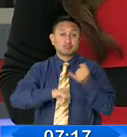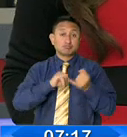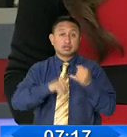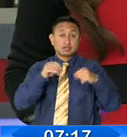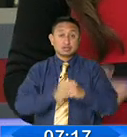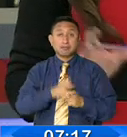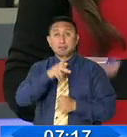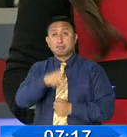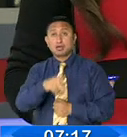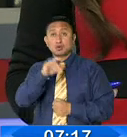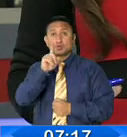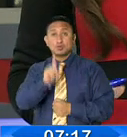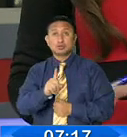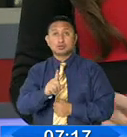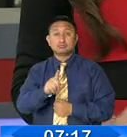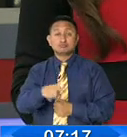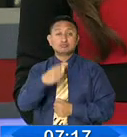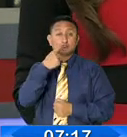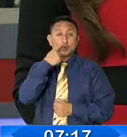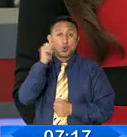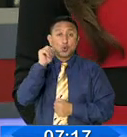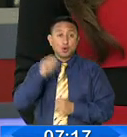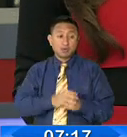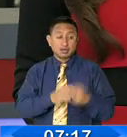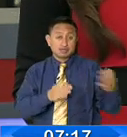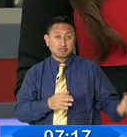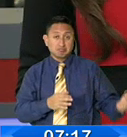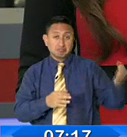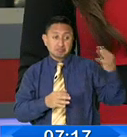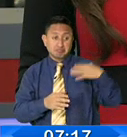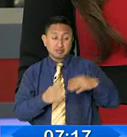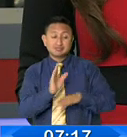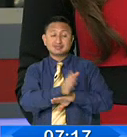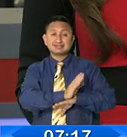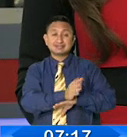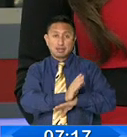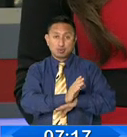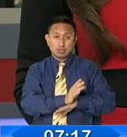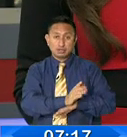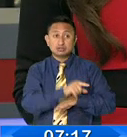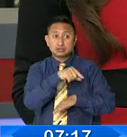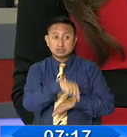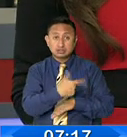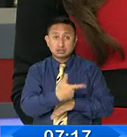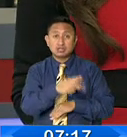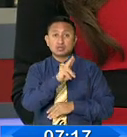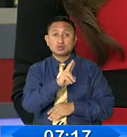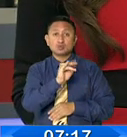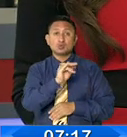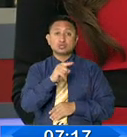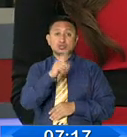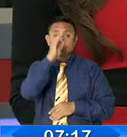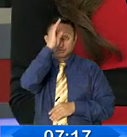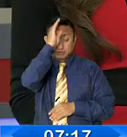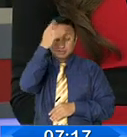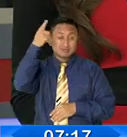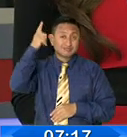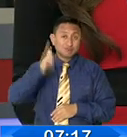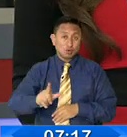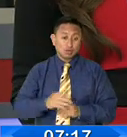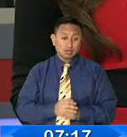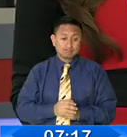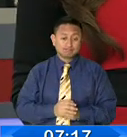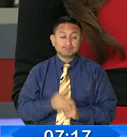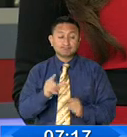Se trataría de un hombre que se contagió en Zamora, pero está en una unidad de cuidados intensivos en un hospital de Loja.